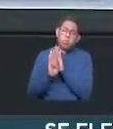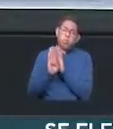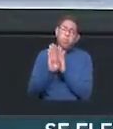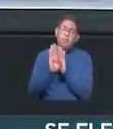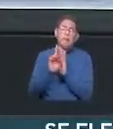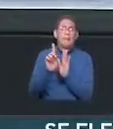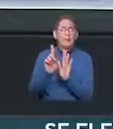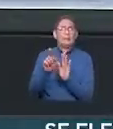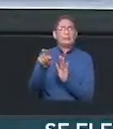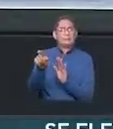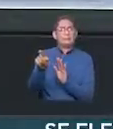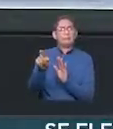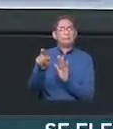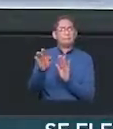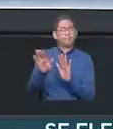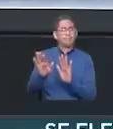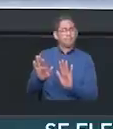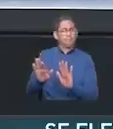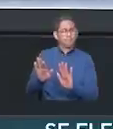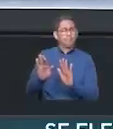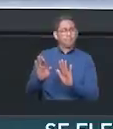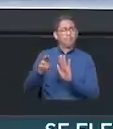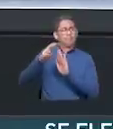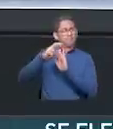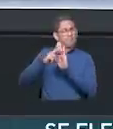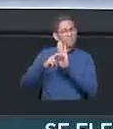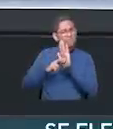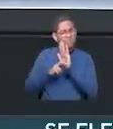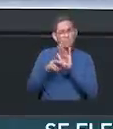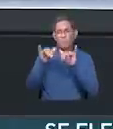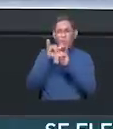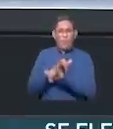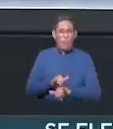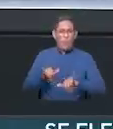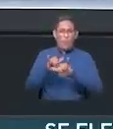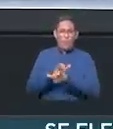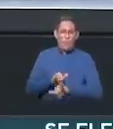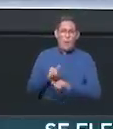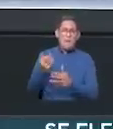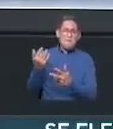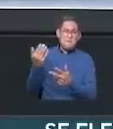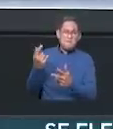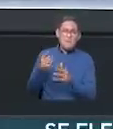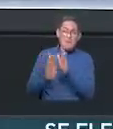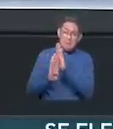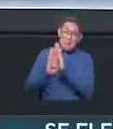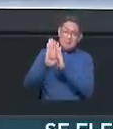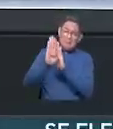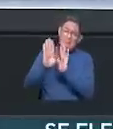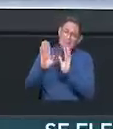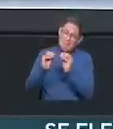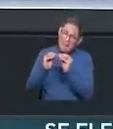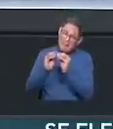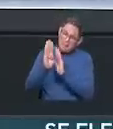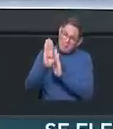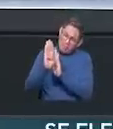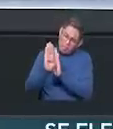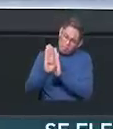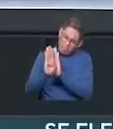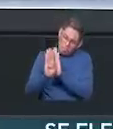para así reforzar y poder bajar la velocidad de replicación de este virus y la propagación del